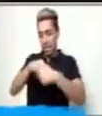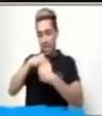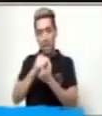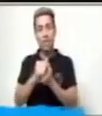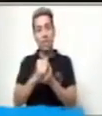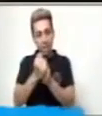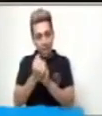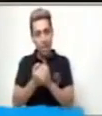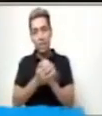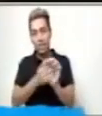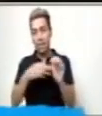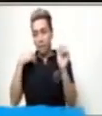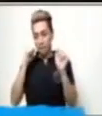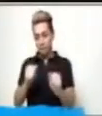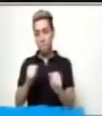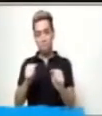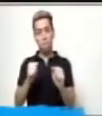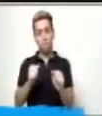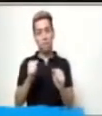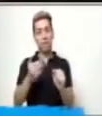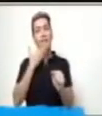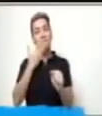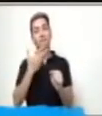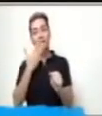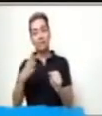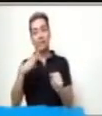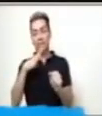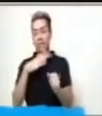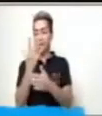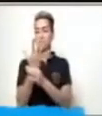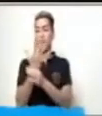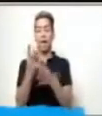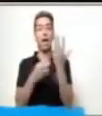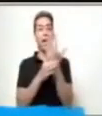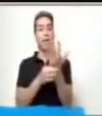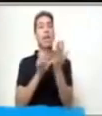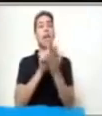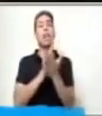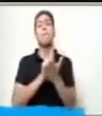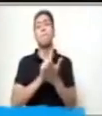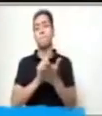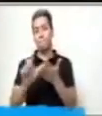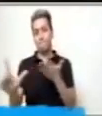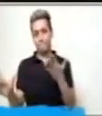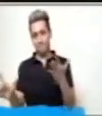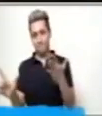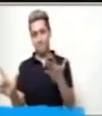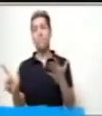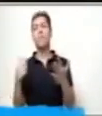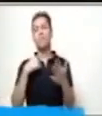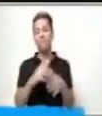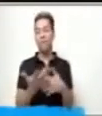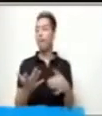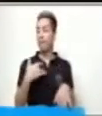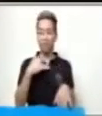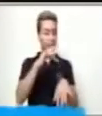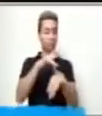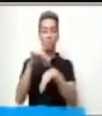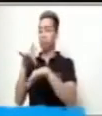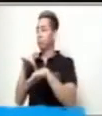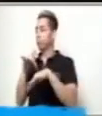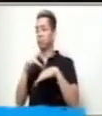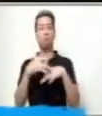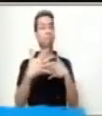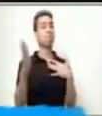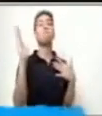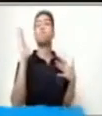permitirá que yo pueda tener mis manos limpias. Y de esta forma, lo que pueda tocar a continuación,